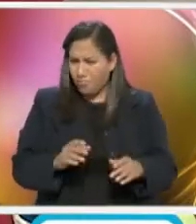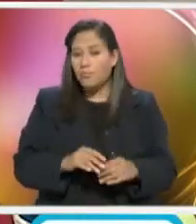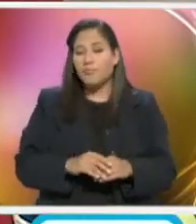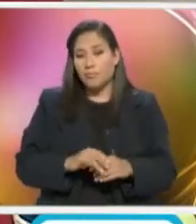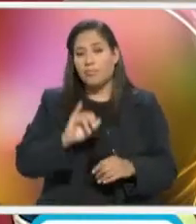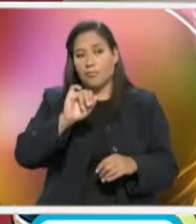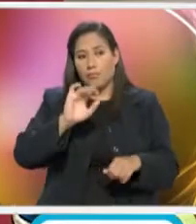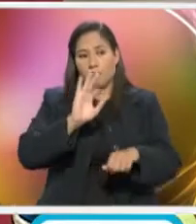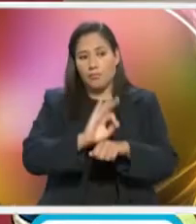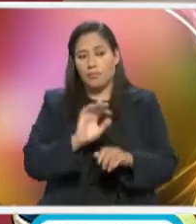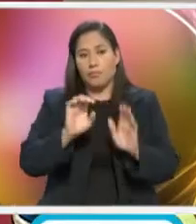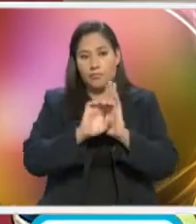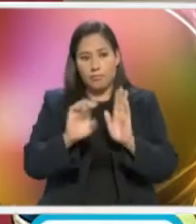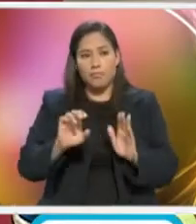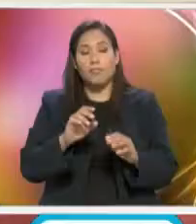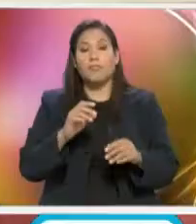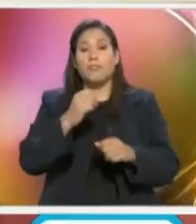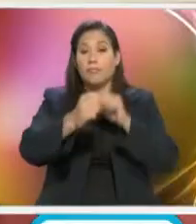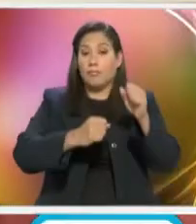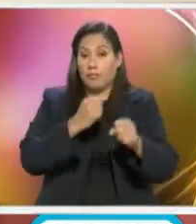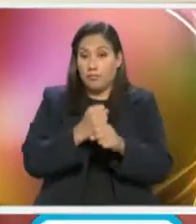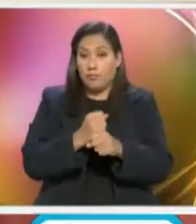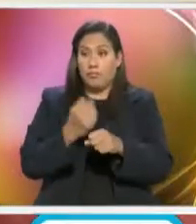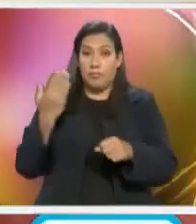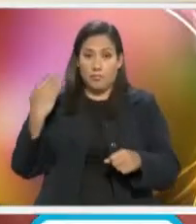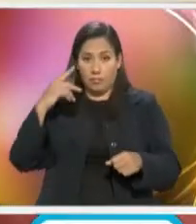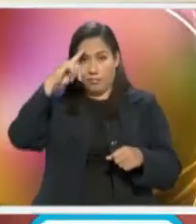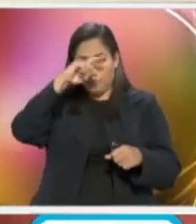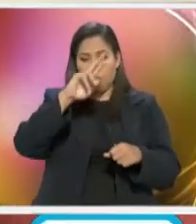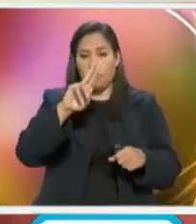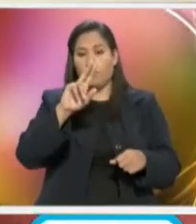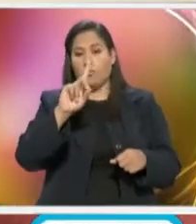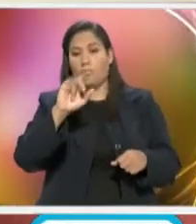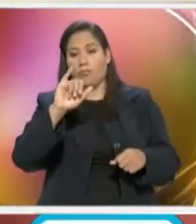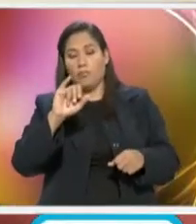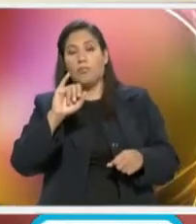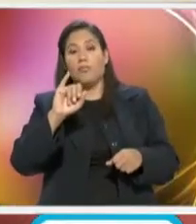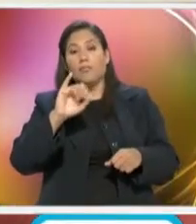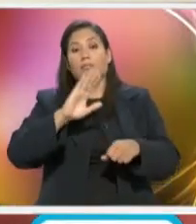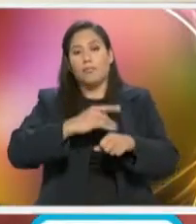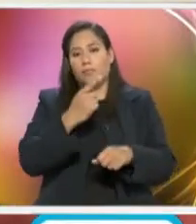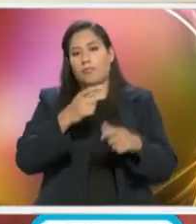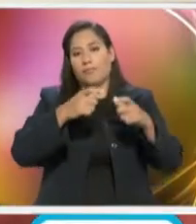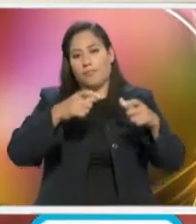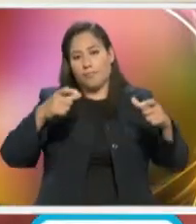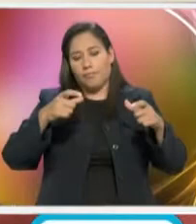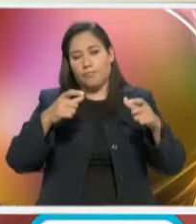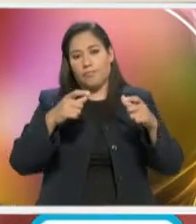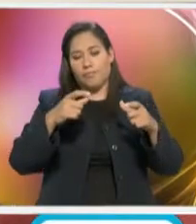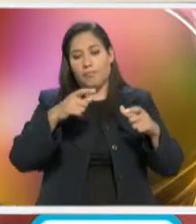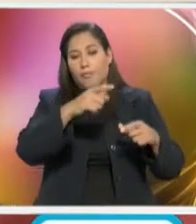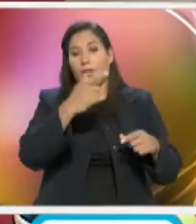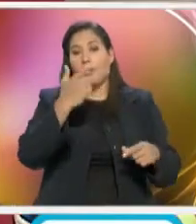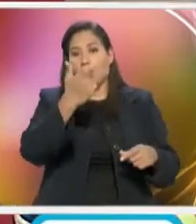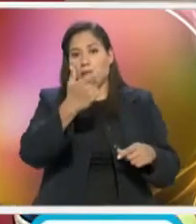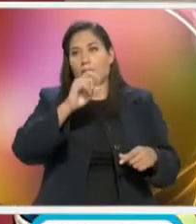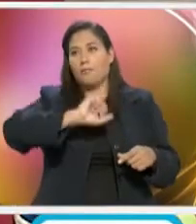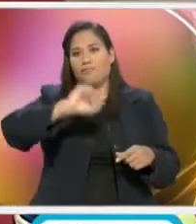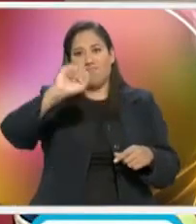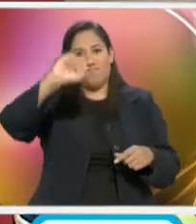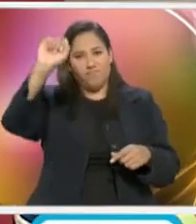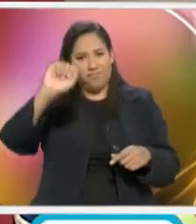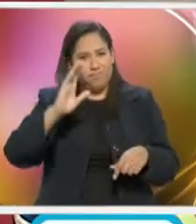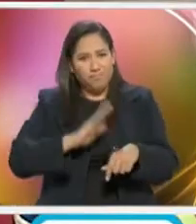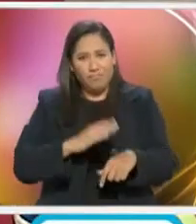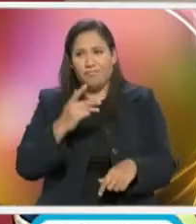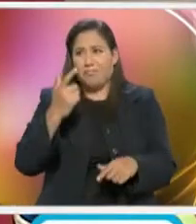protegemos. Mira, los primeros años fueron muy complicados de las UDIs porque obviamente creció mucho Ya. la inflación, pero ahorita ya está bastante controlada, entonces